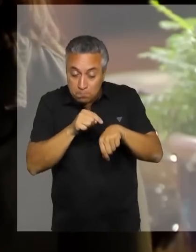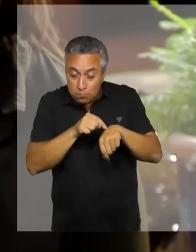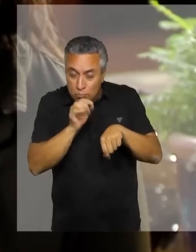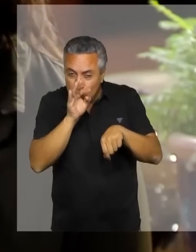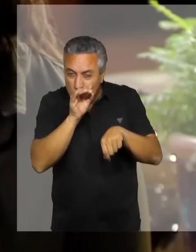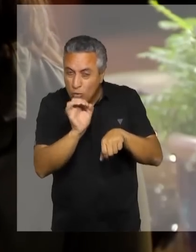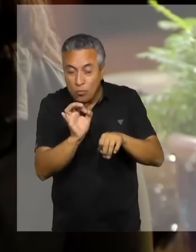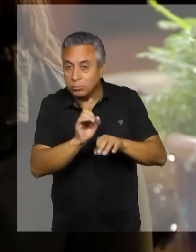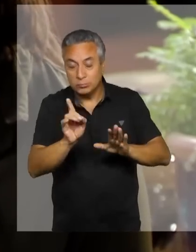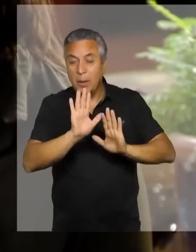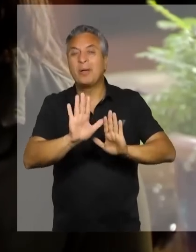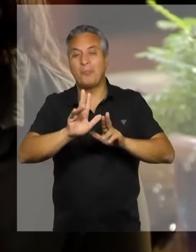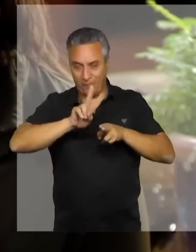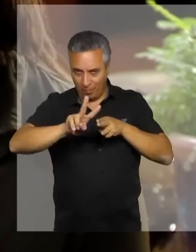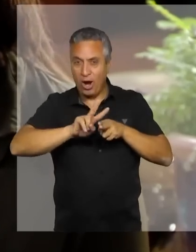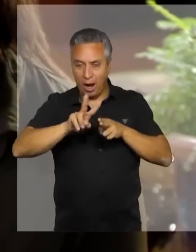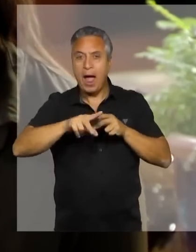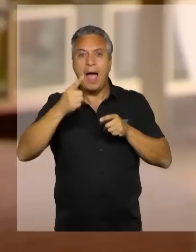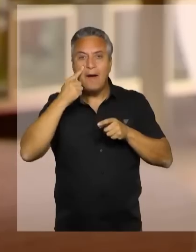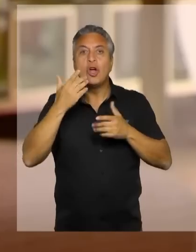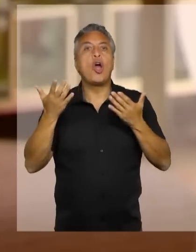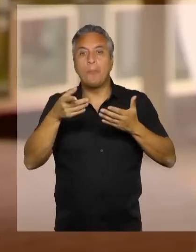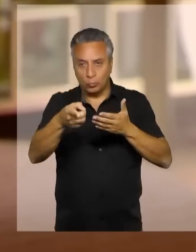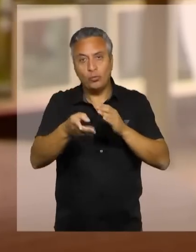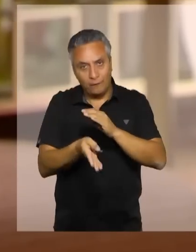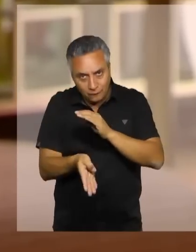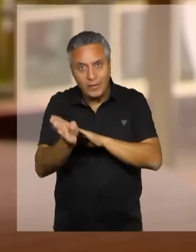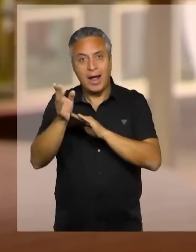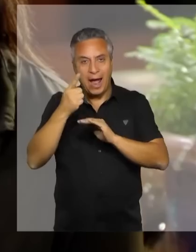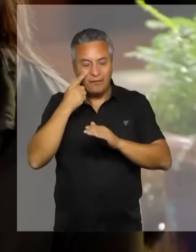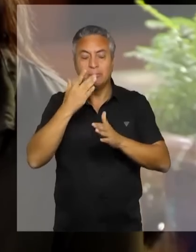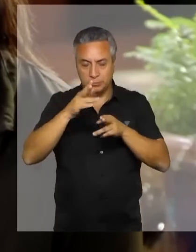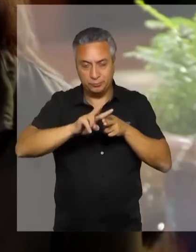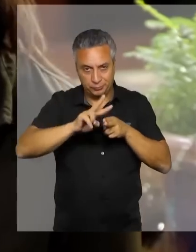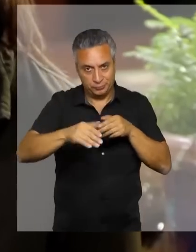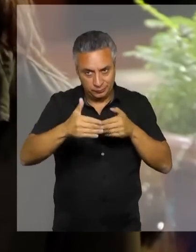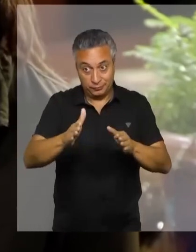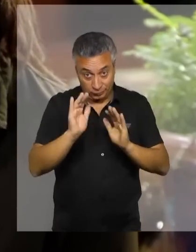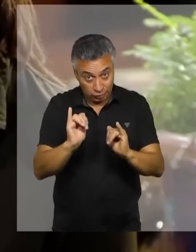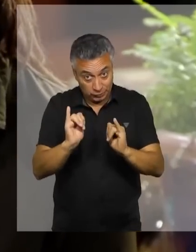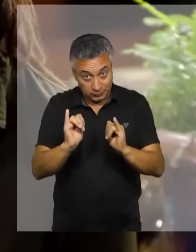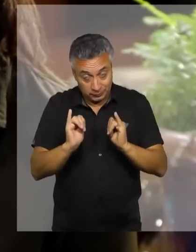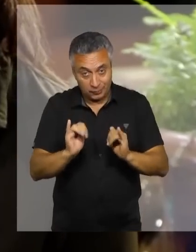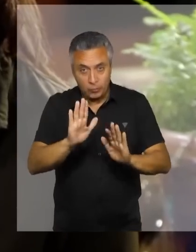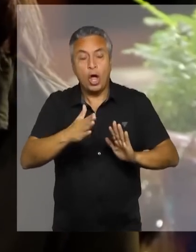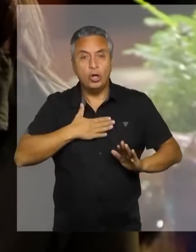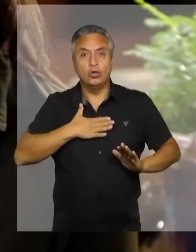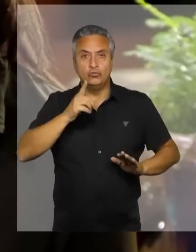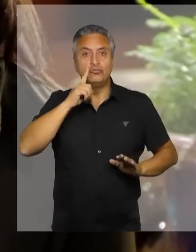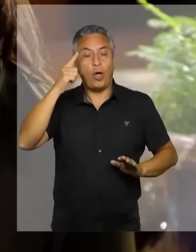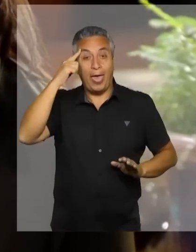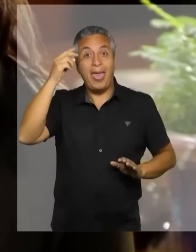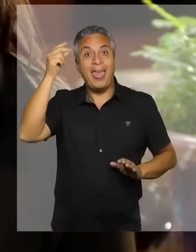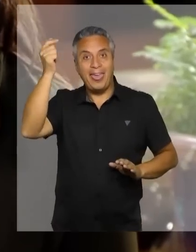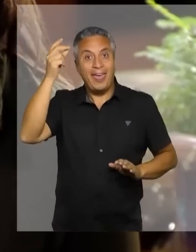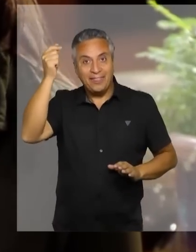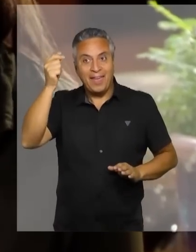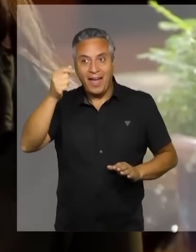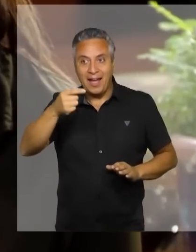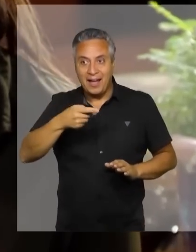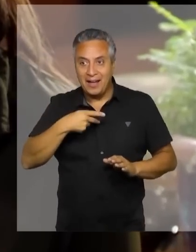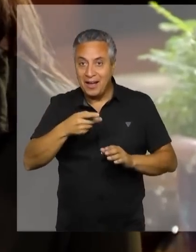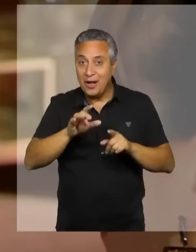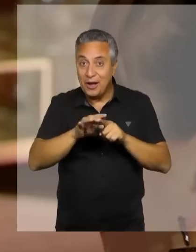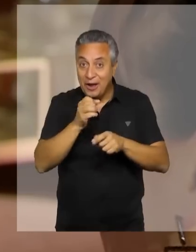lo vamos a resolver, ¿ya? Y vamos a ver cómo lo hacemos para que vayas, ¿sí? Tengo una idea. Hagamos un postre para el